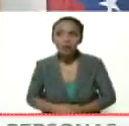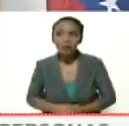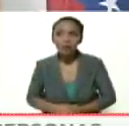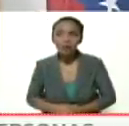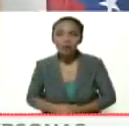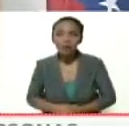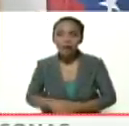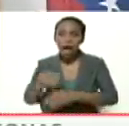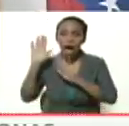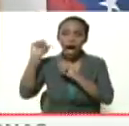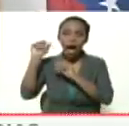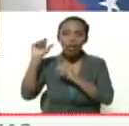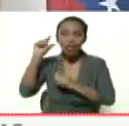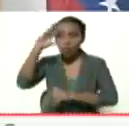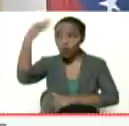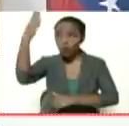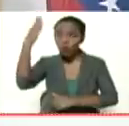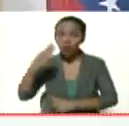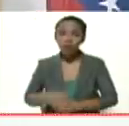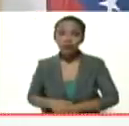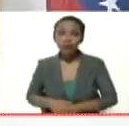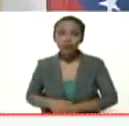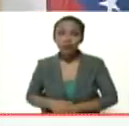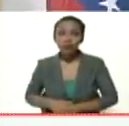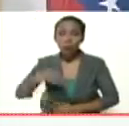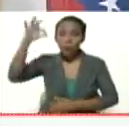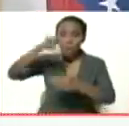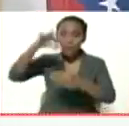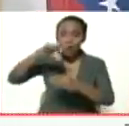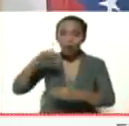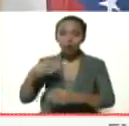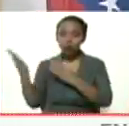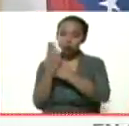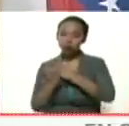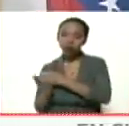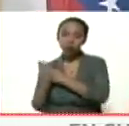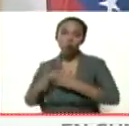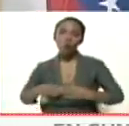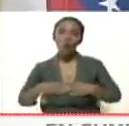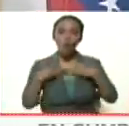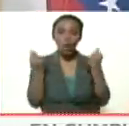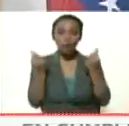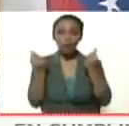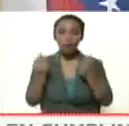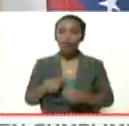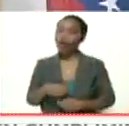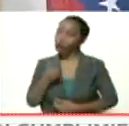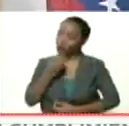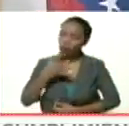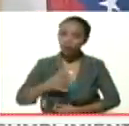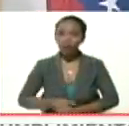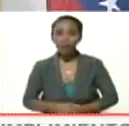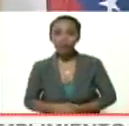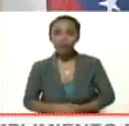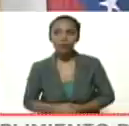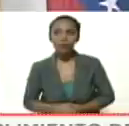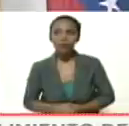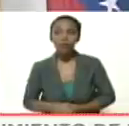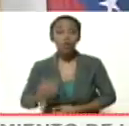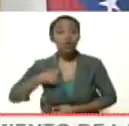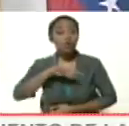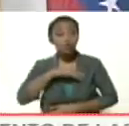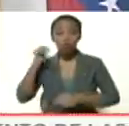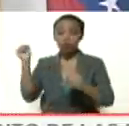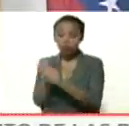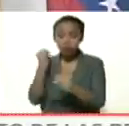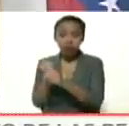A Dios rogando y con el malojillo curando. ¿Ah? Bueno, nosotros